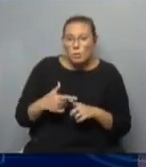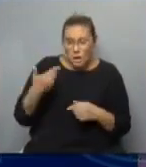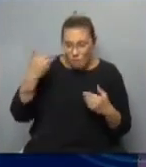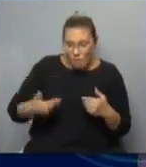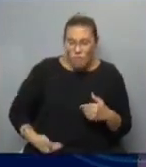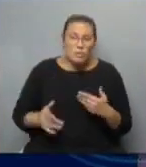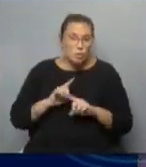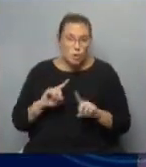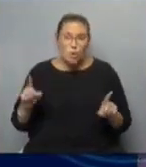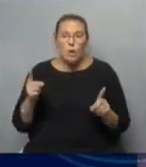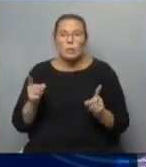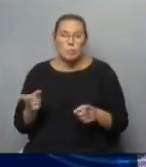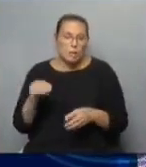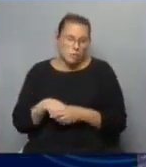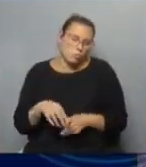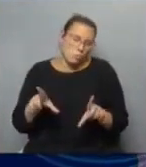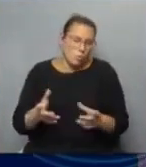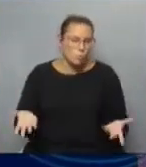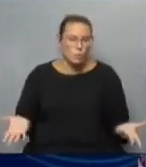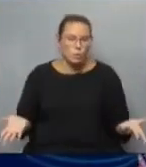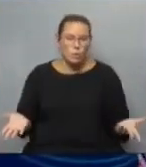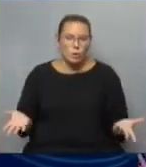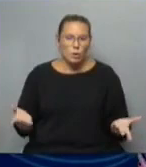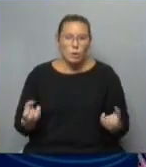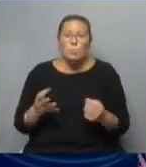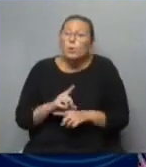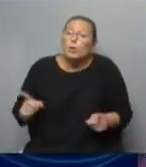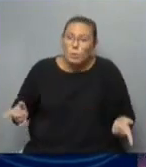física, pero también está incluida, por supuesto. ¿Y por qué no?